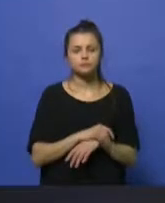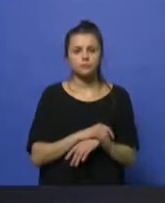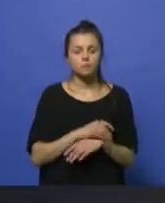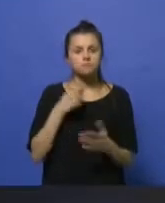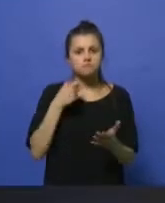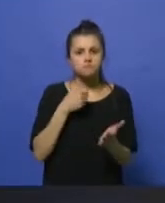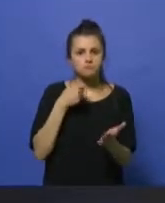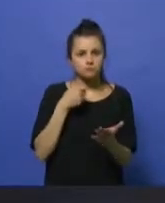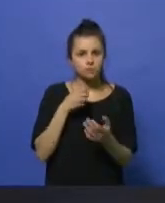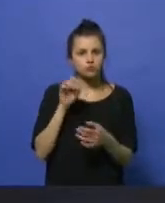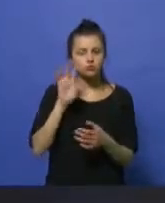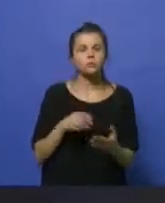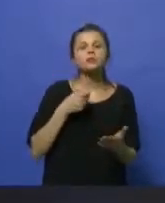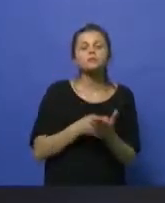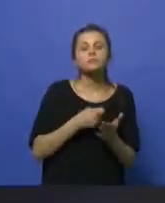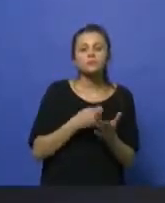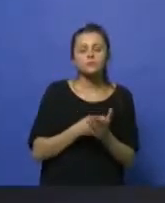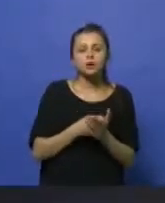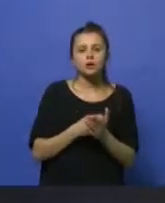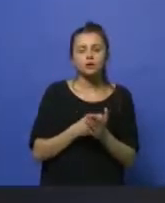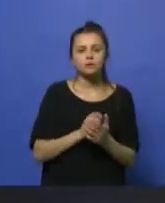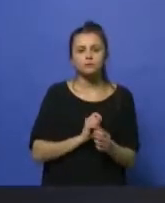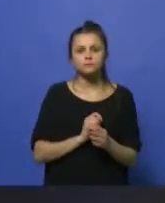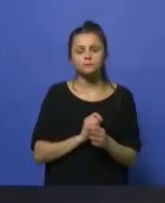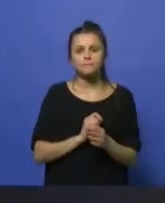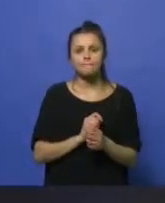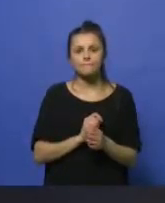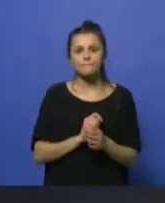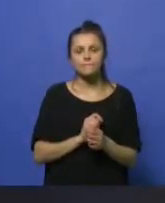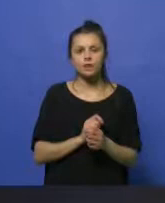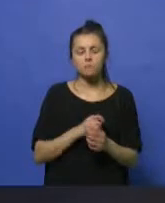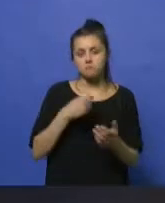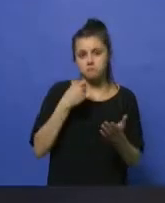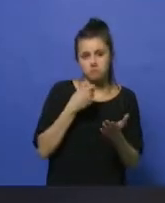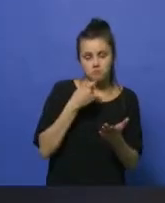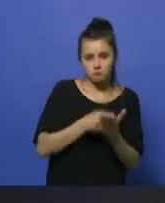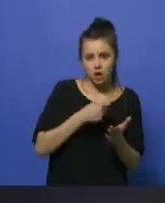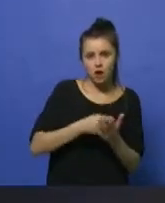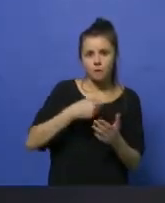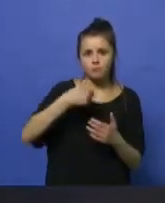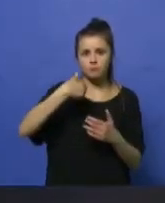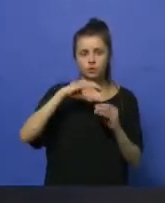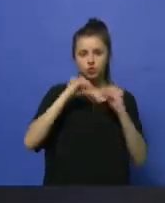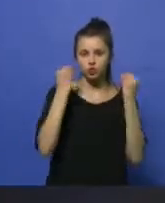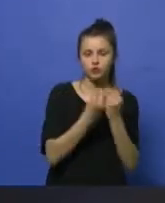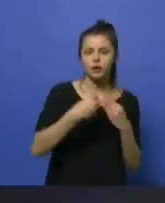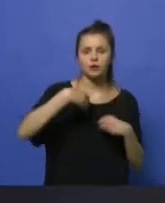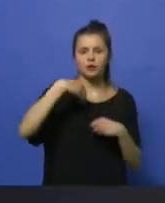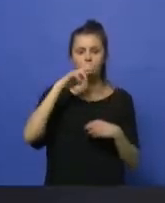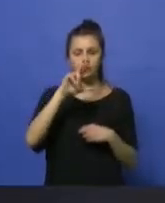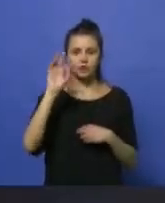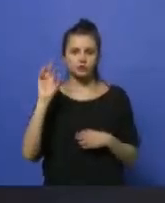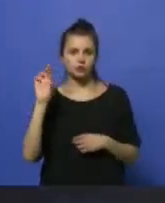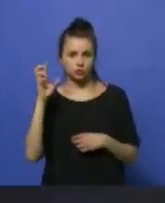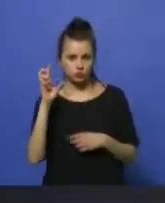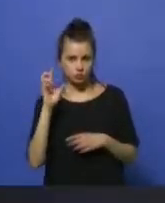pagar y también el 50%. Es un beneficio para unos pocos. Solo se paga si en la sumatoria supera los $300. Como vemos así, si lo